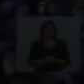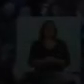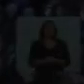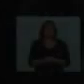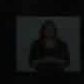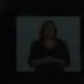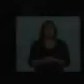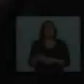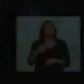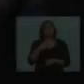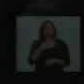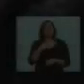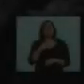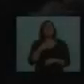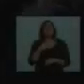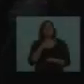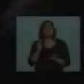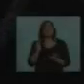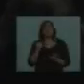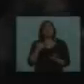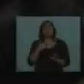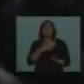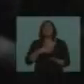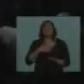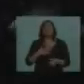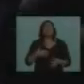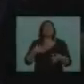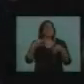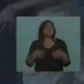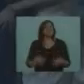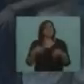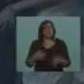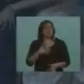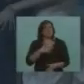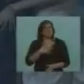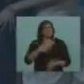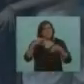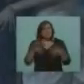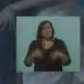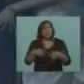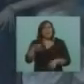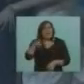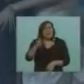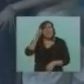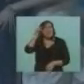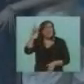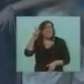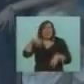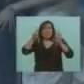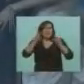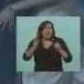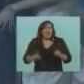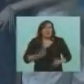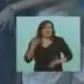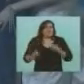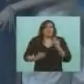Yo estaba tan segura que esta idea iba a generar este entusiasmo